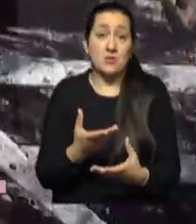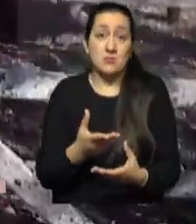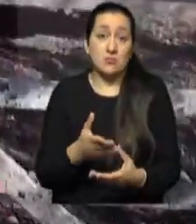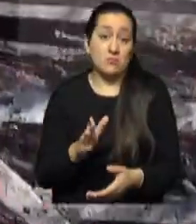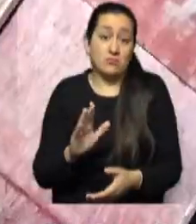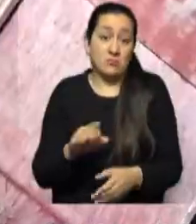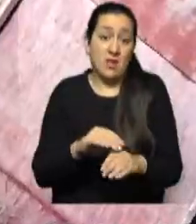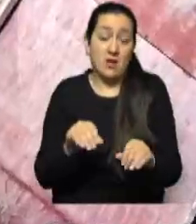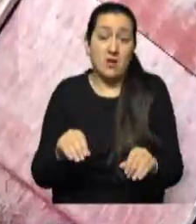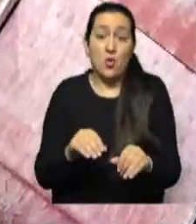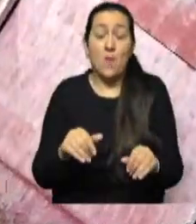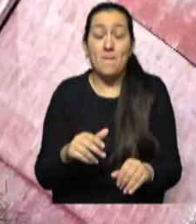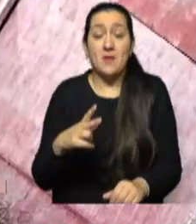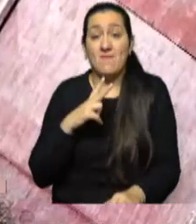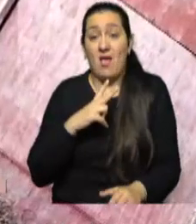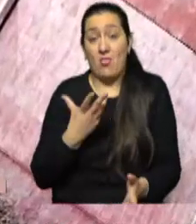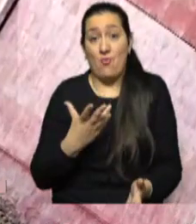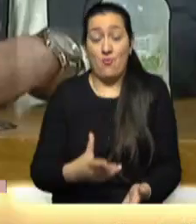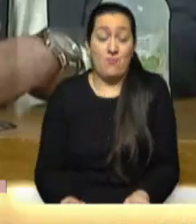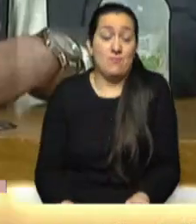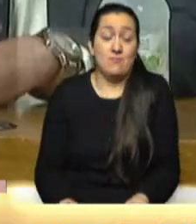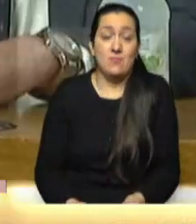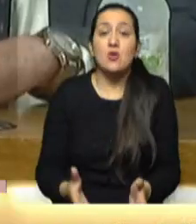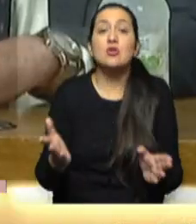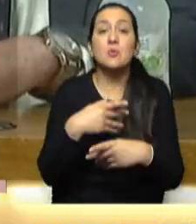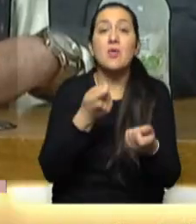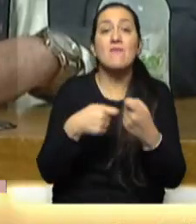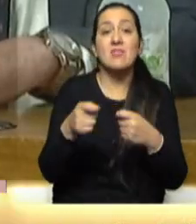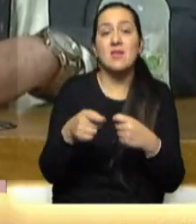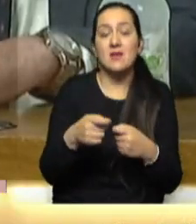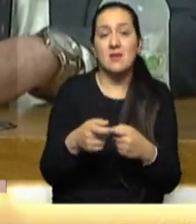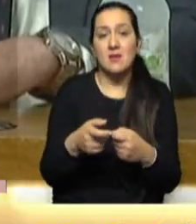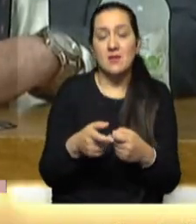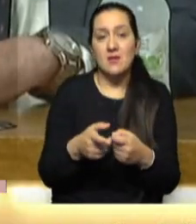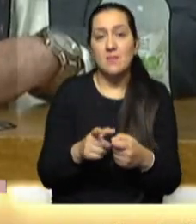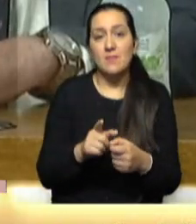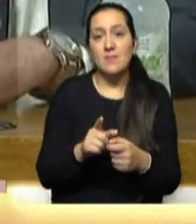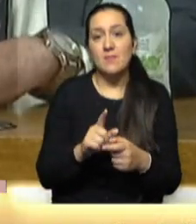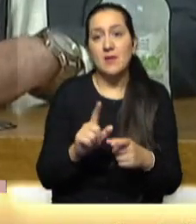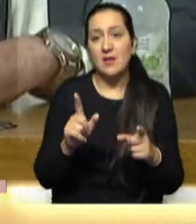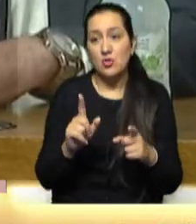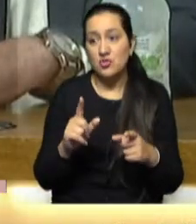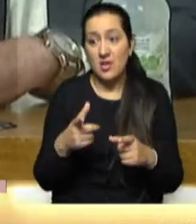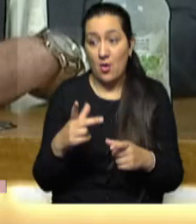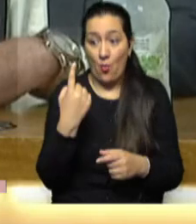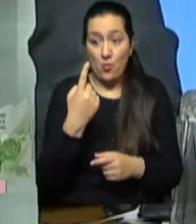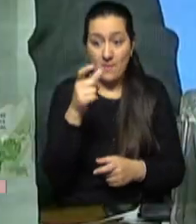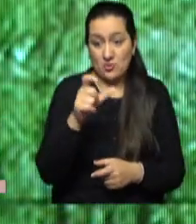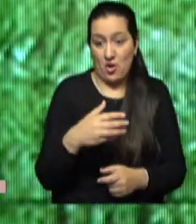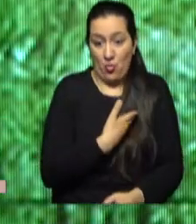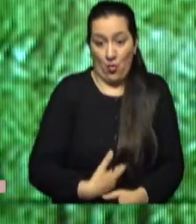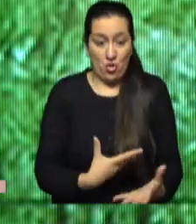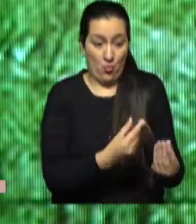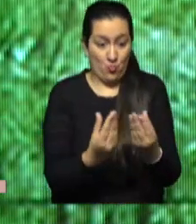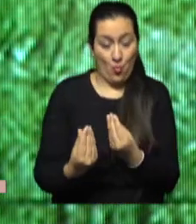con restricciones restricciones por la ley por ejemplo no se le puede vender para que no se reconcentre la tierra Entonces el